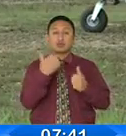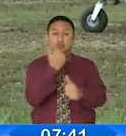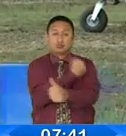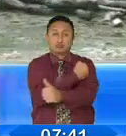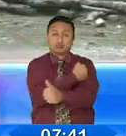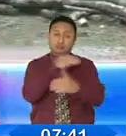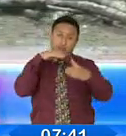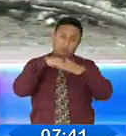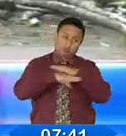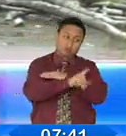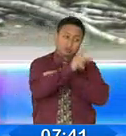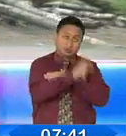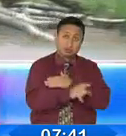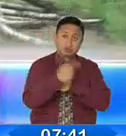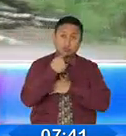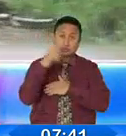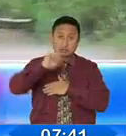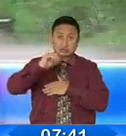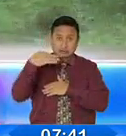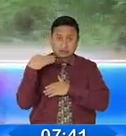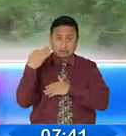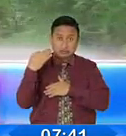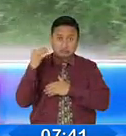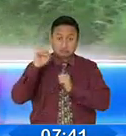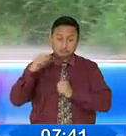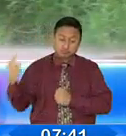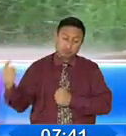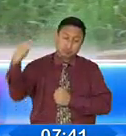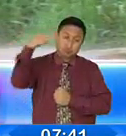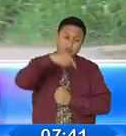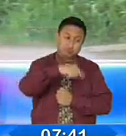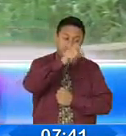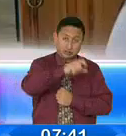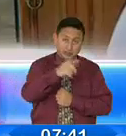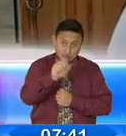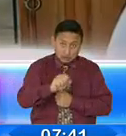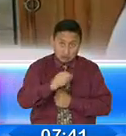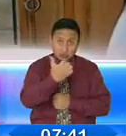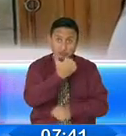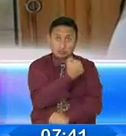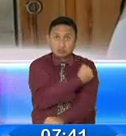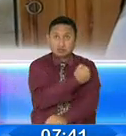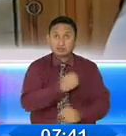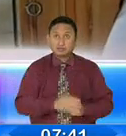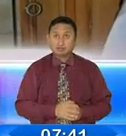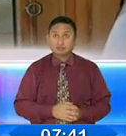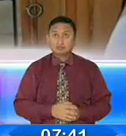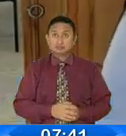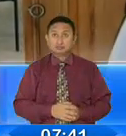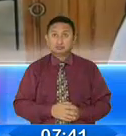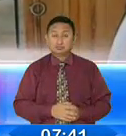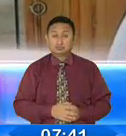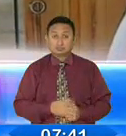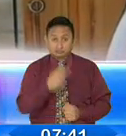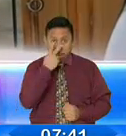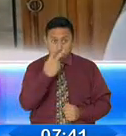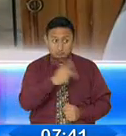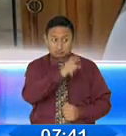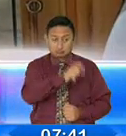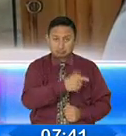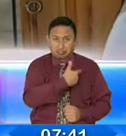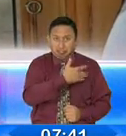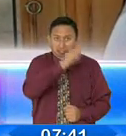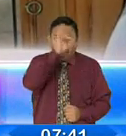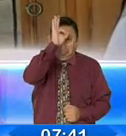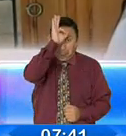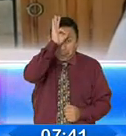comunidades que las acepten voluntariamente y se aplicará a quienes así lo quieran. En vista de que, como usted ve, por desconocimiento, muchos dicen